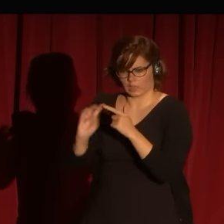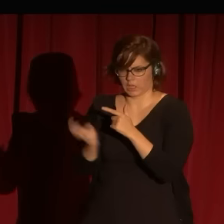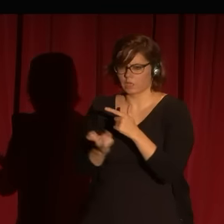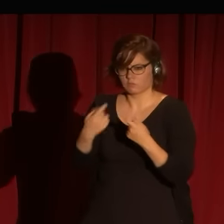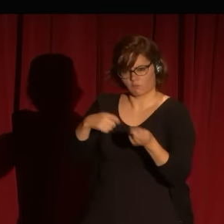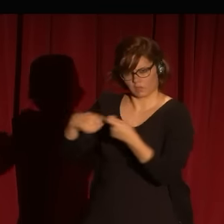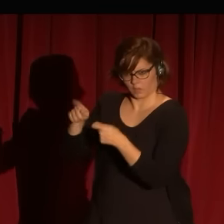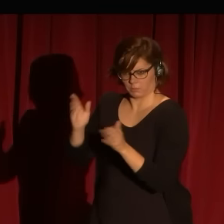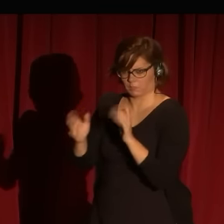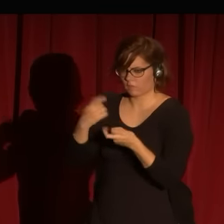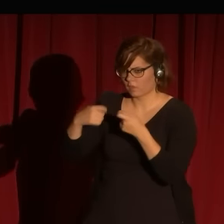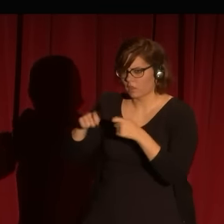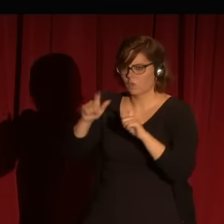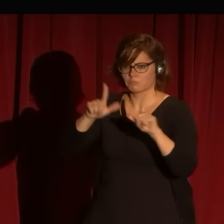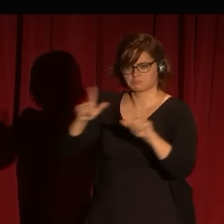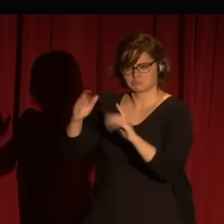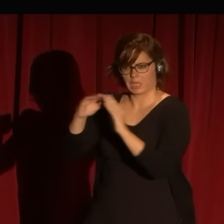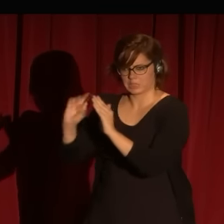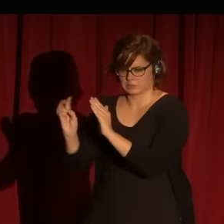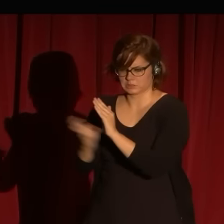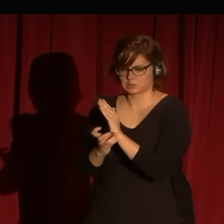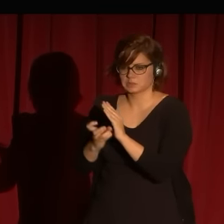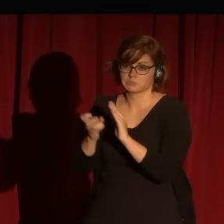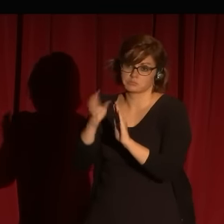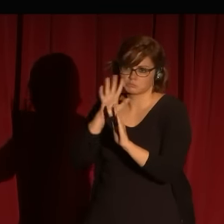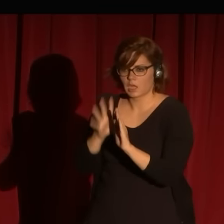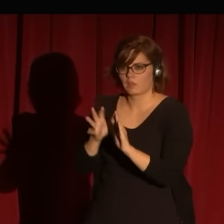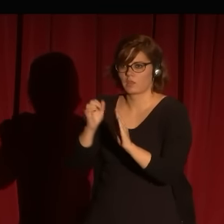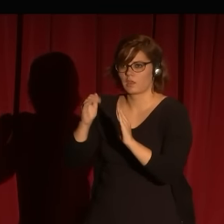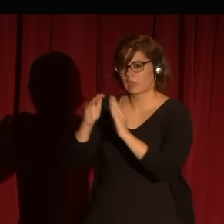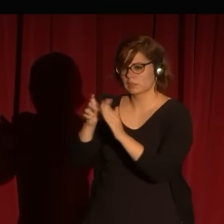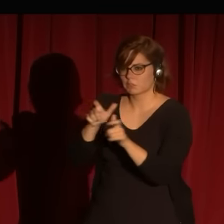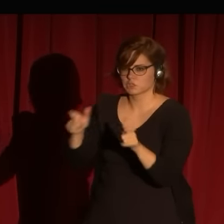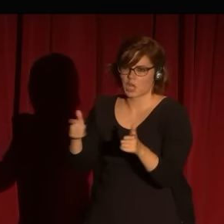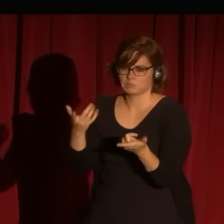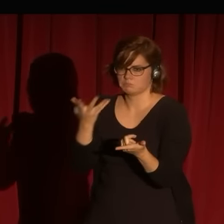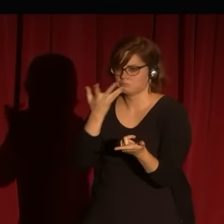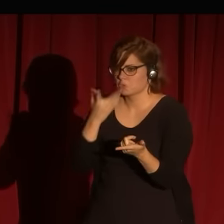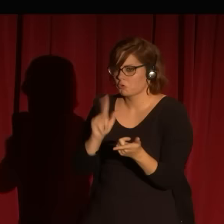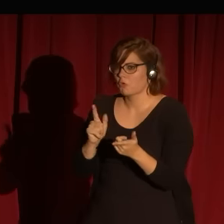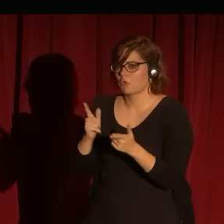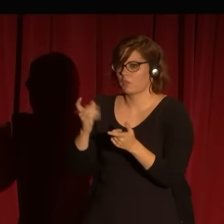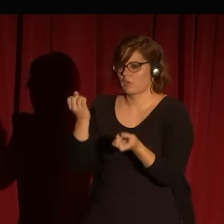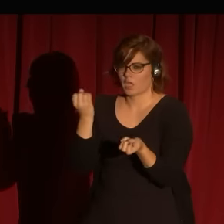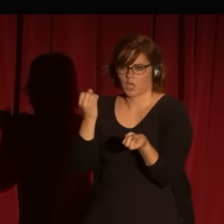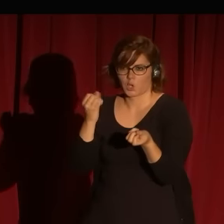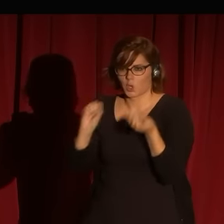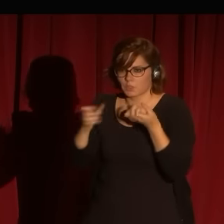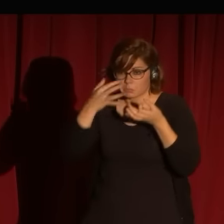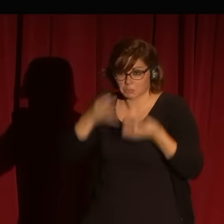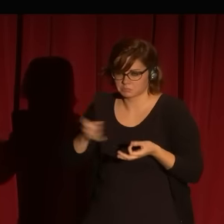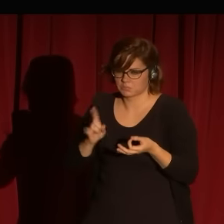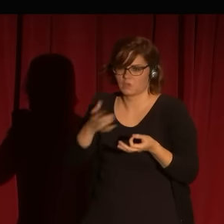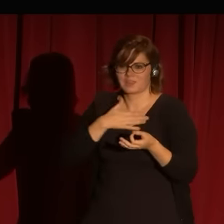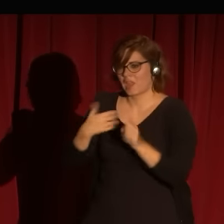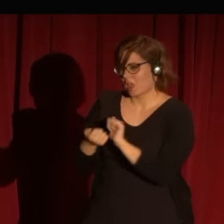vendiendo que se están colgando Aparentemente en casas de personas que más que conocer cierto tipo de comportamiento lo que quieren es imitarlo